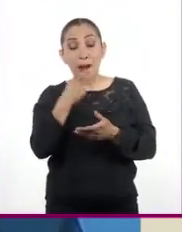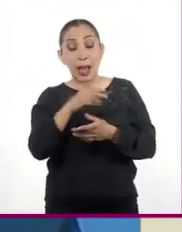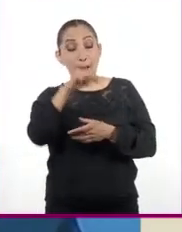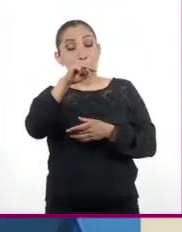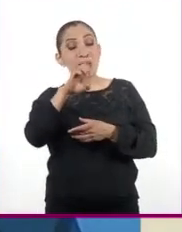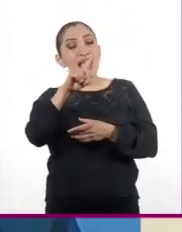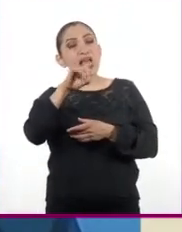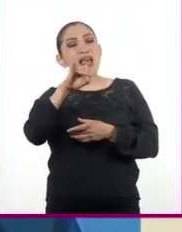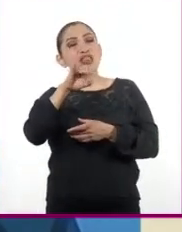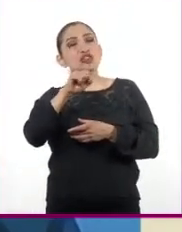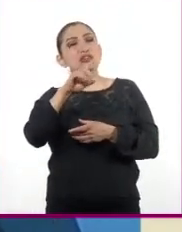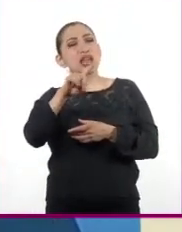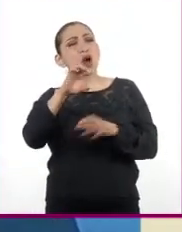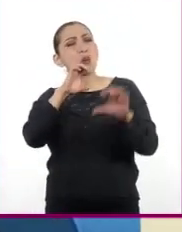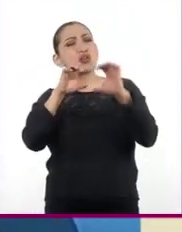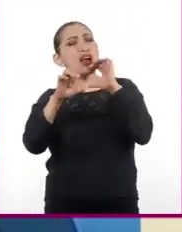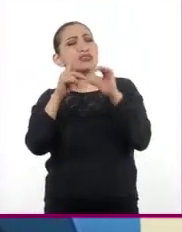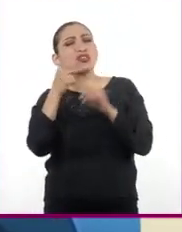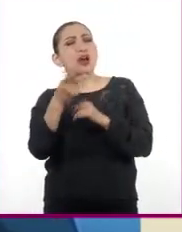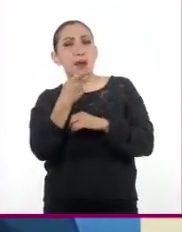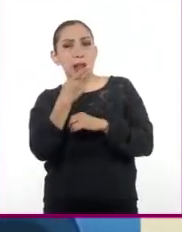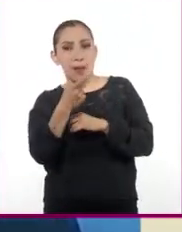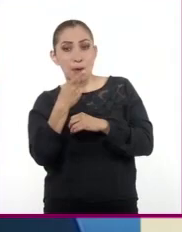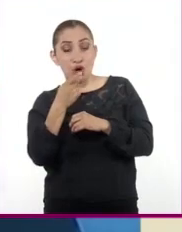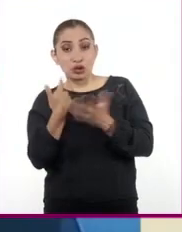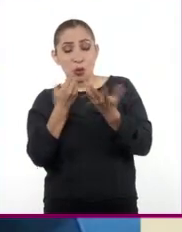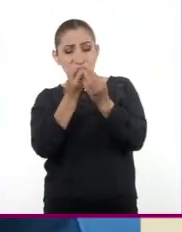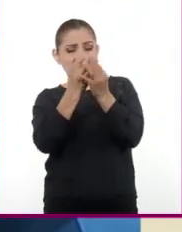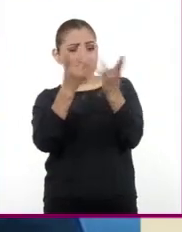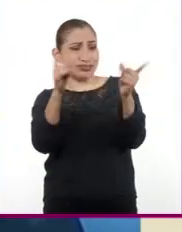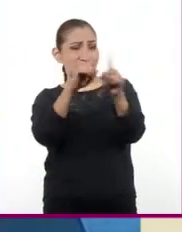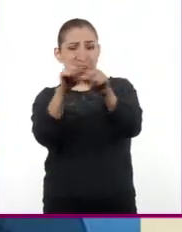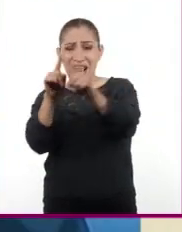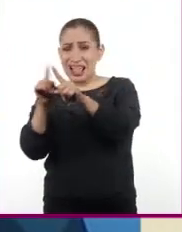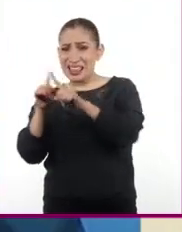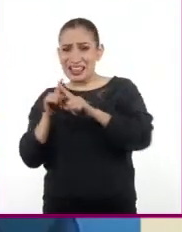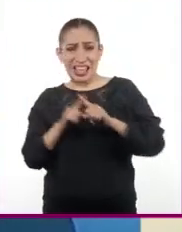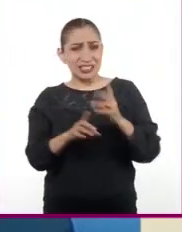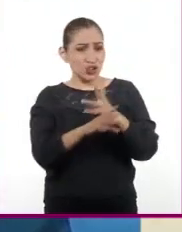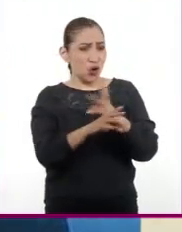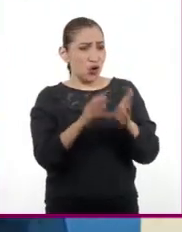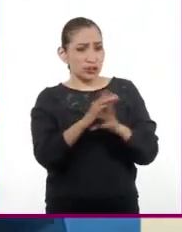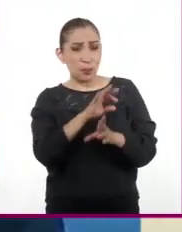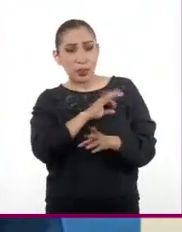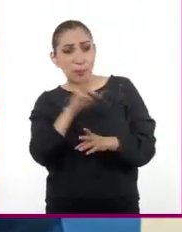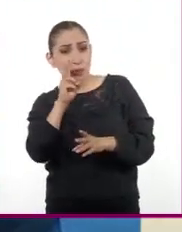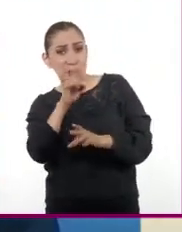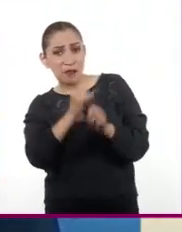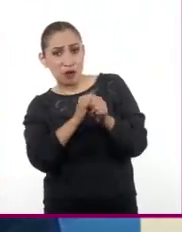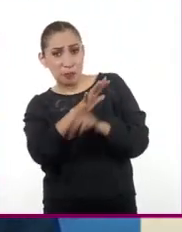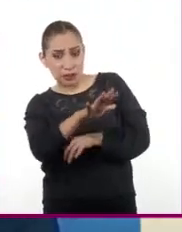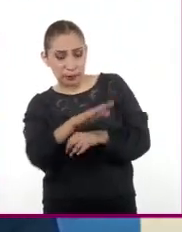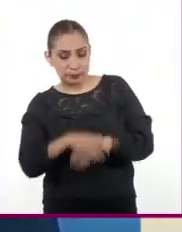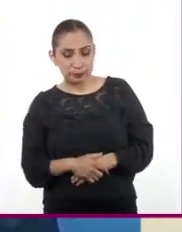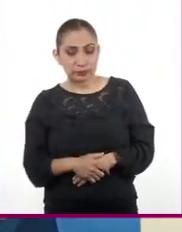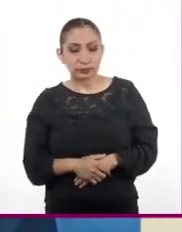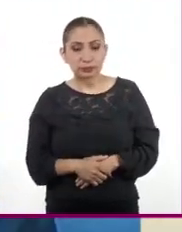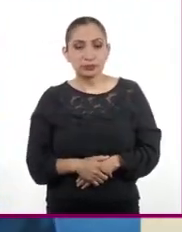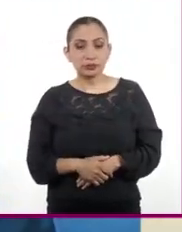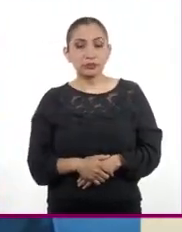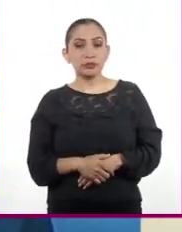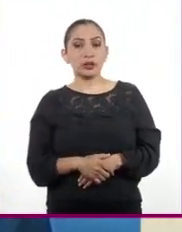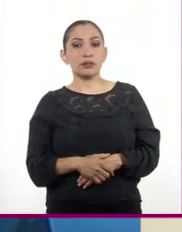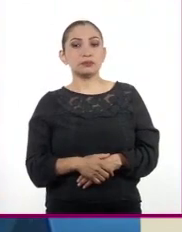medios de comunicación, hablamos de un abanico muy grande, un arco iris donde vemos una gran variedad de